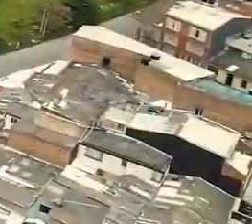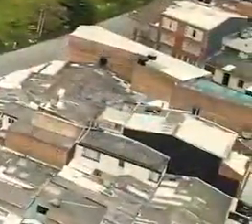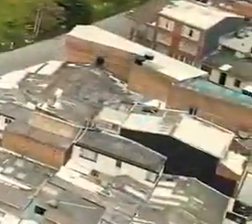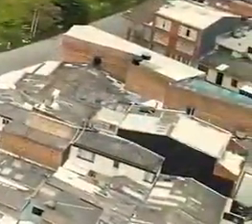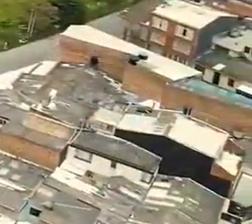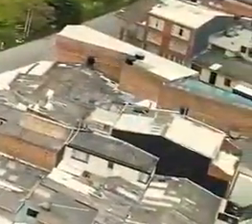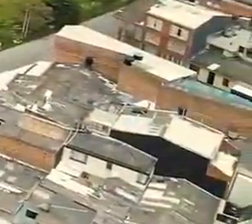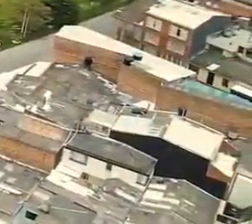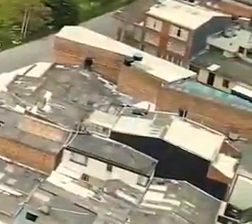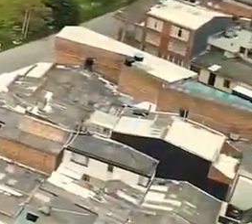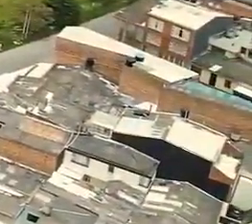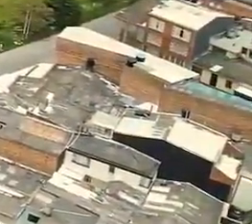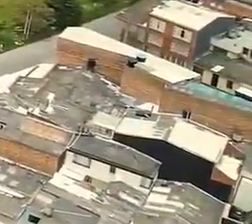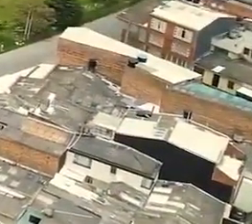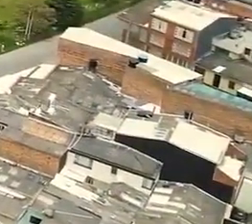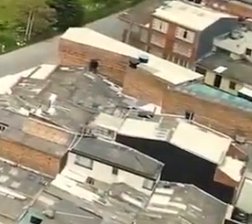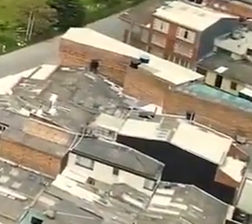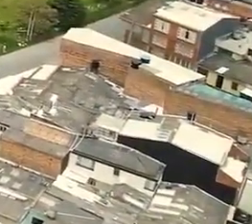y